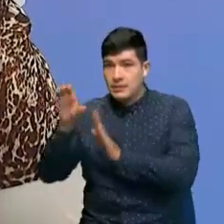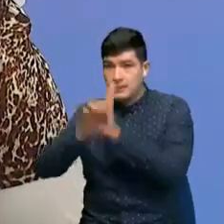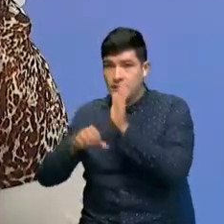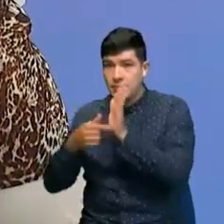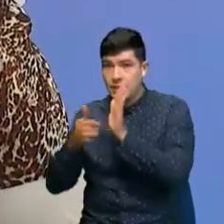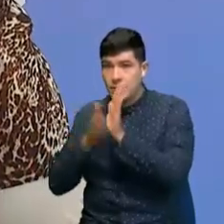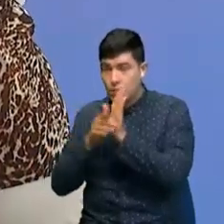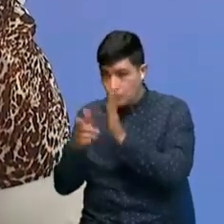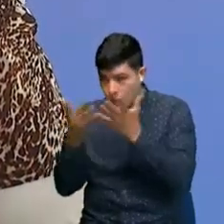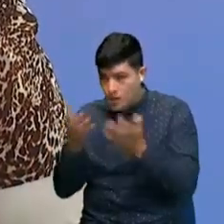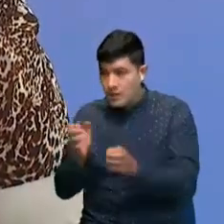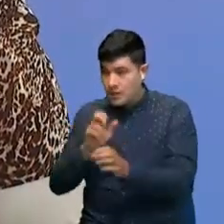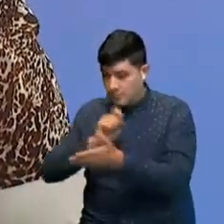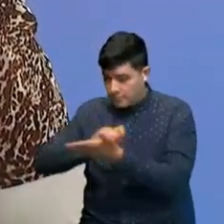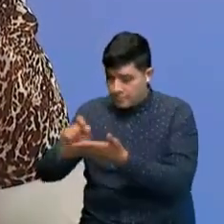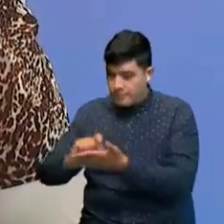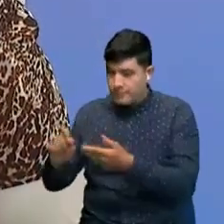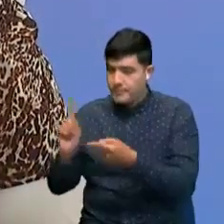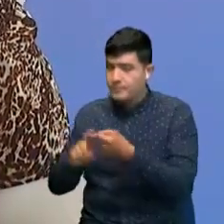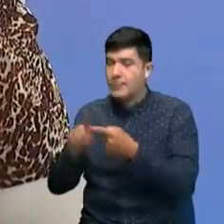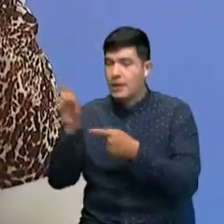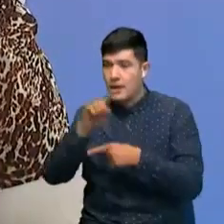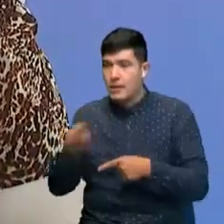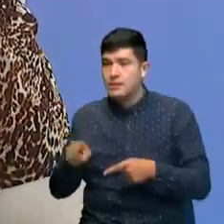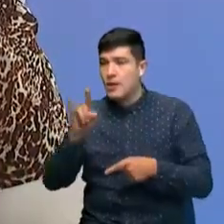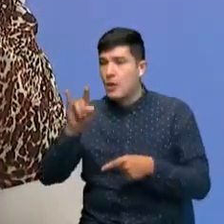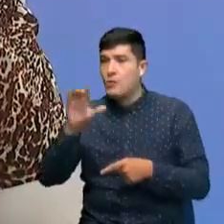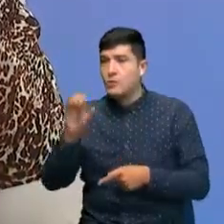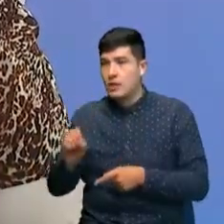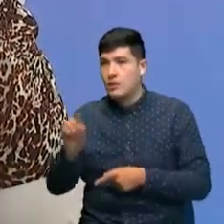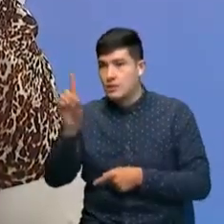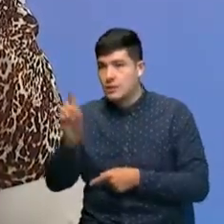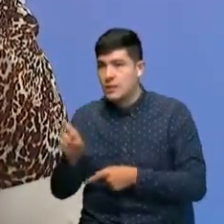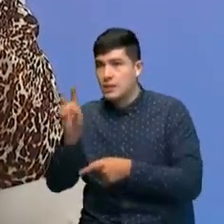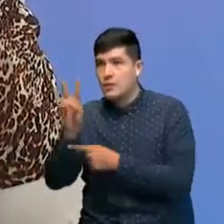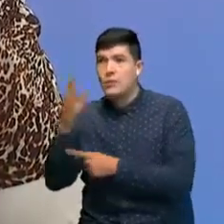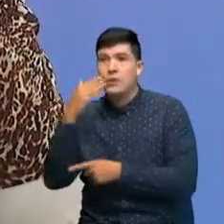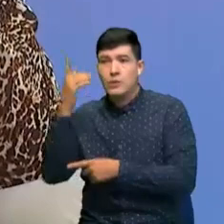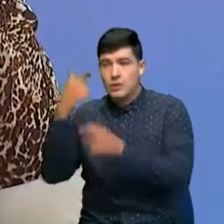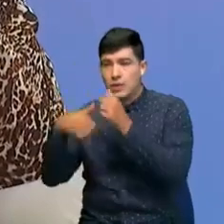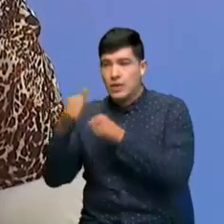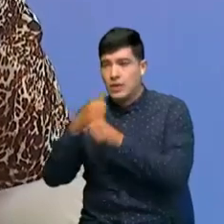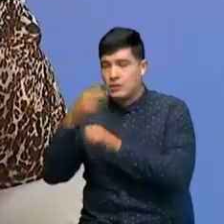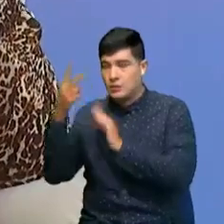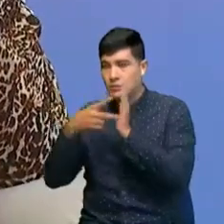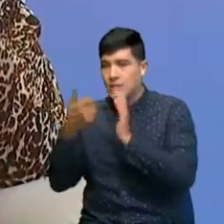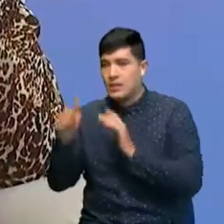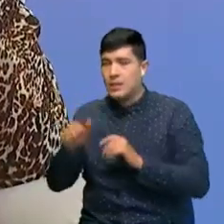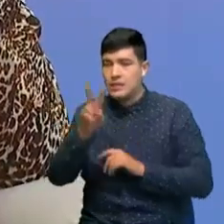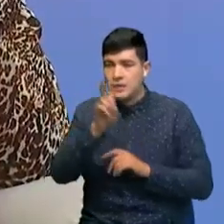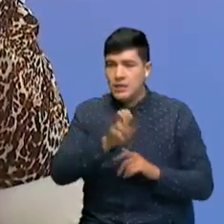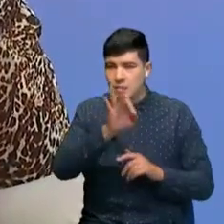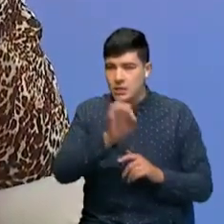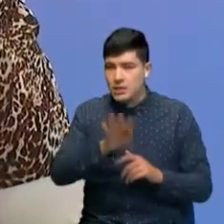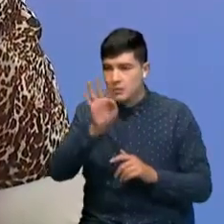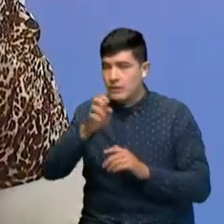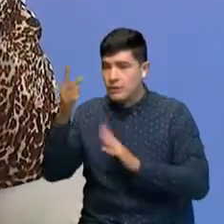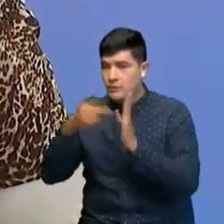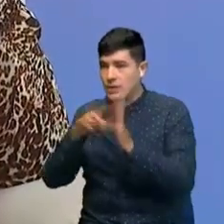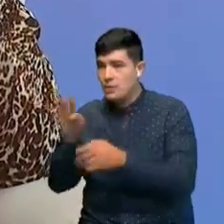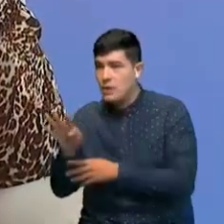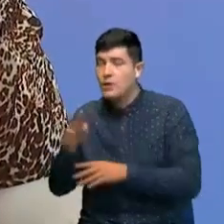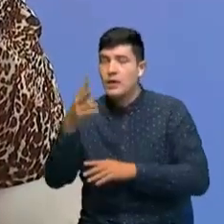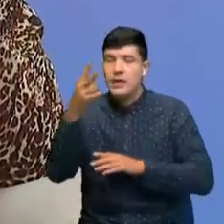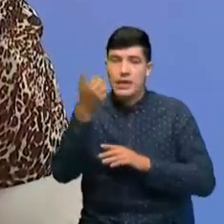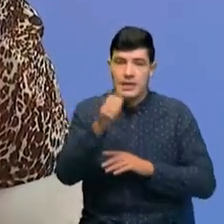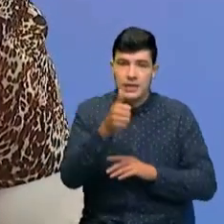quiere, apúntela, ¿sí? La SU 062 del 2010... La 789 del 2004 y la 1024